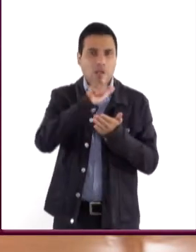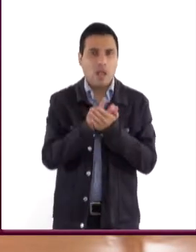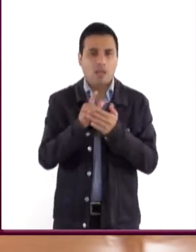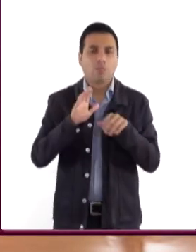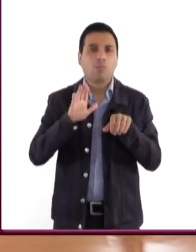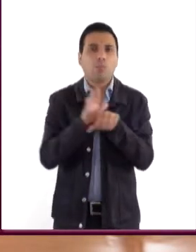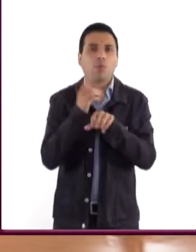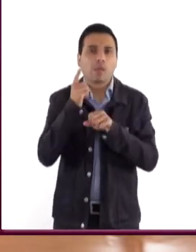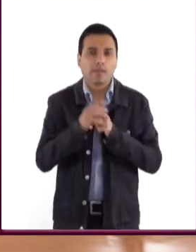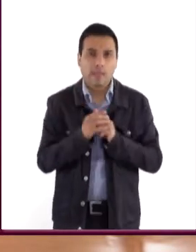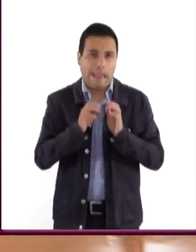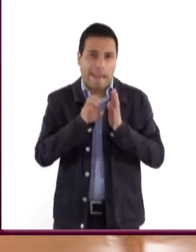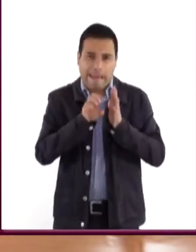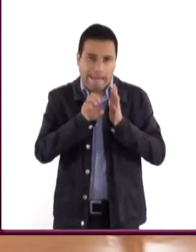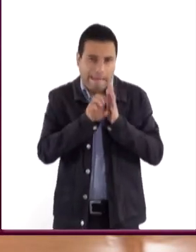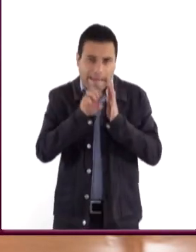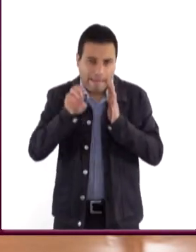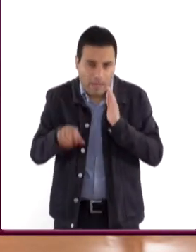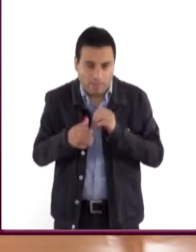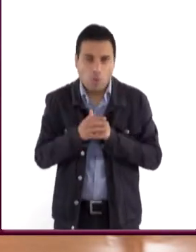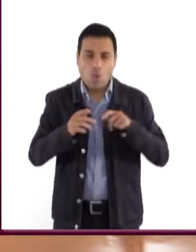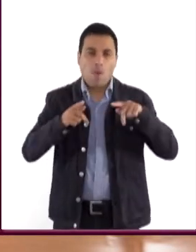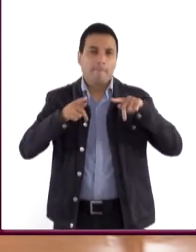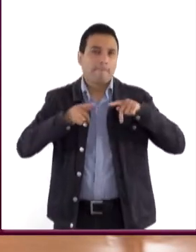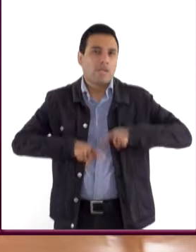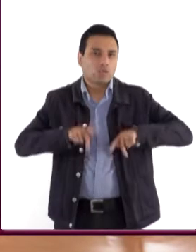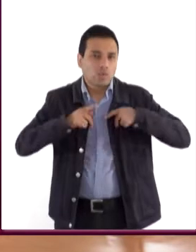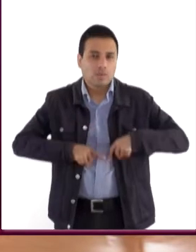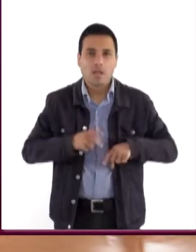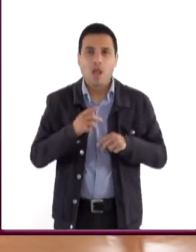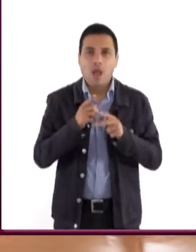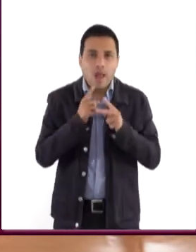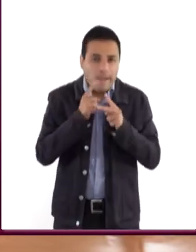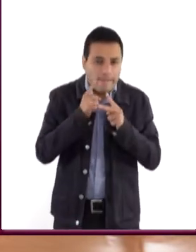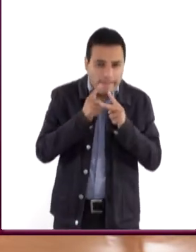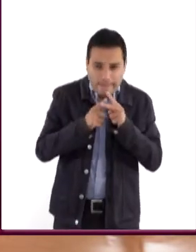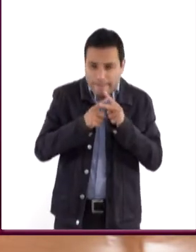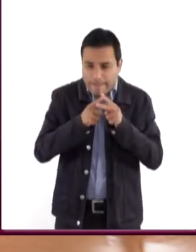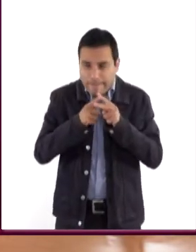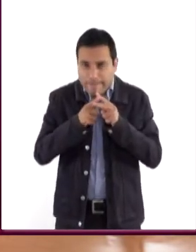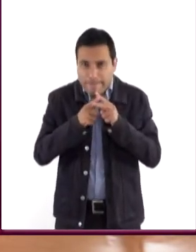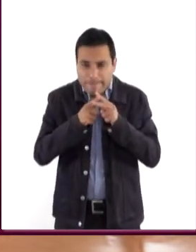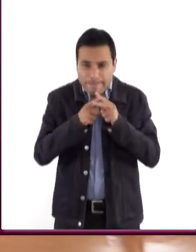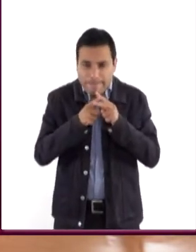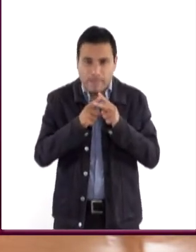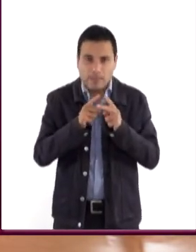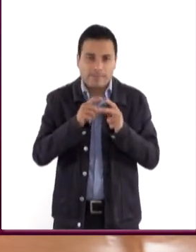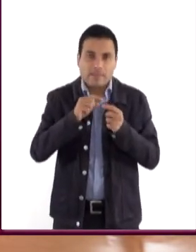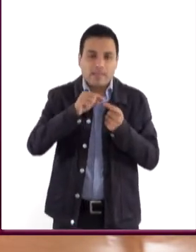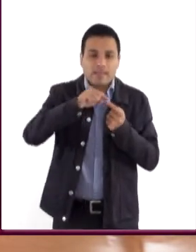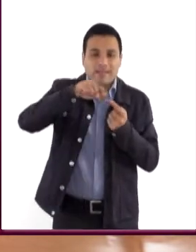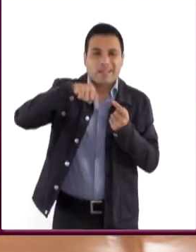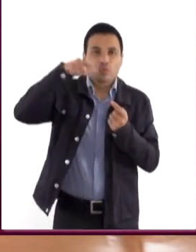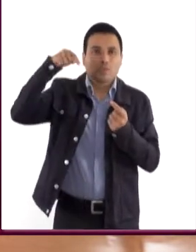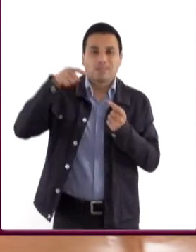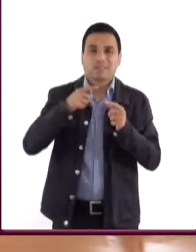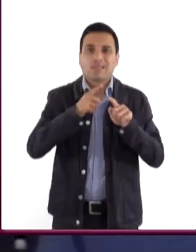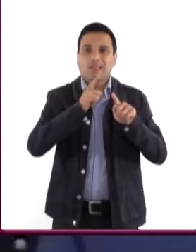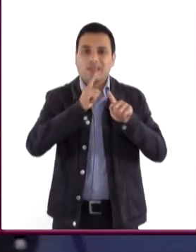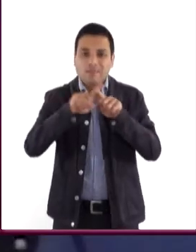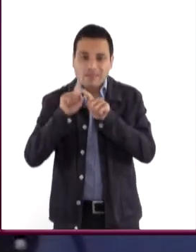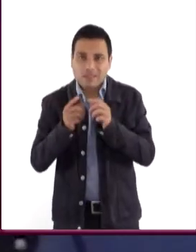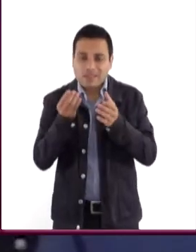debido a que si uno experimenta y calcula con diferentes resortes y diferentes